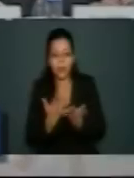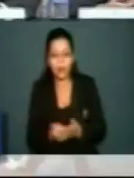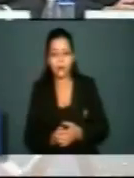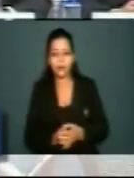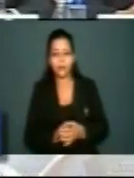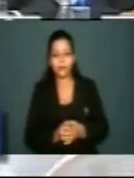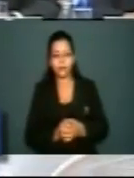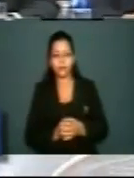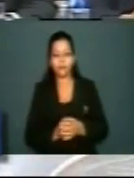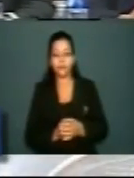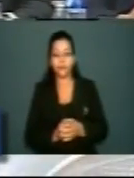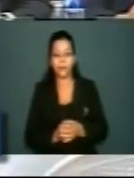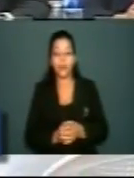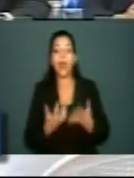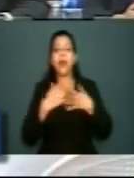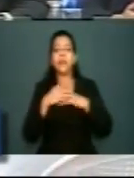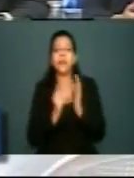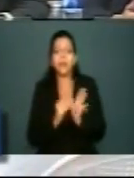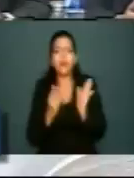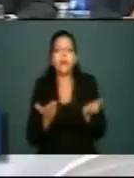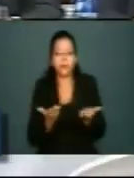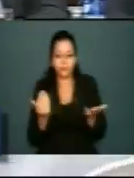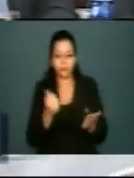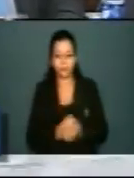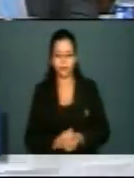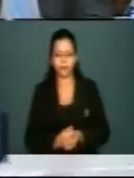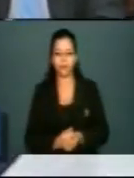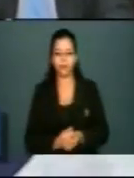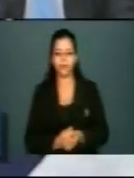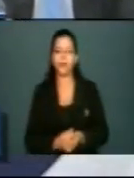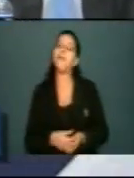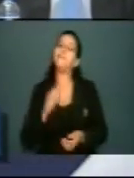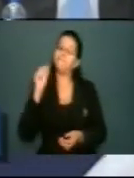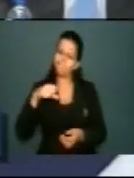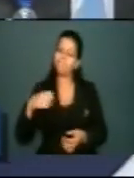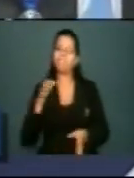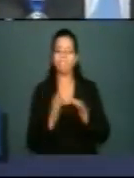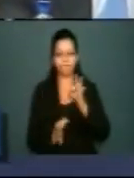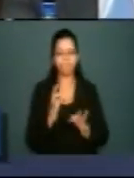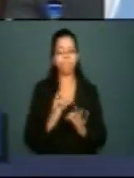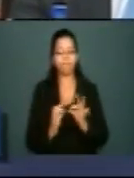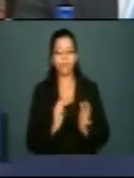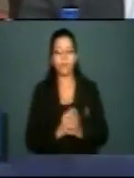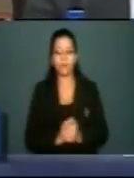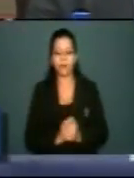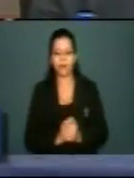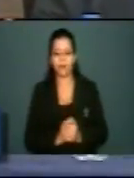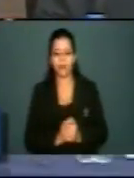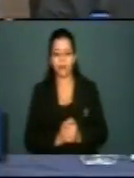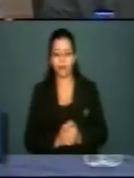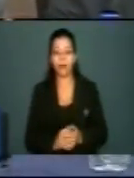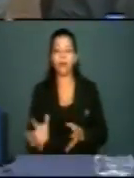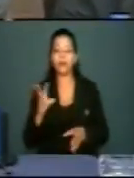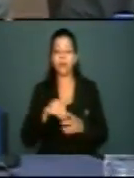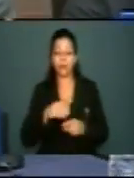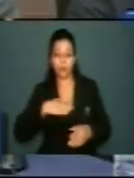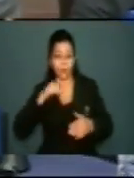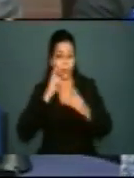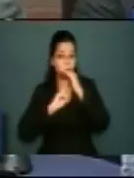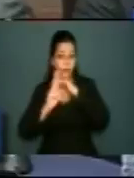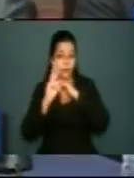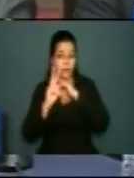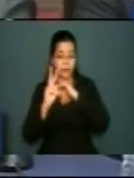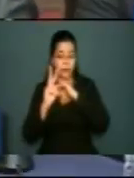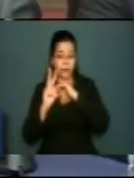Martes 27 de septiembre, el presidente de la Asamblea Legislativa, Cifrido Reyes, ofreció una conferencia de prensa que dio a conocer las bases